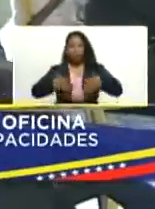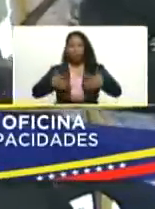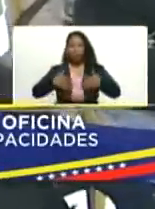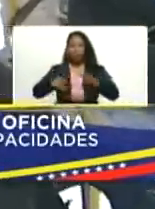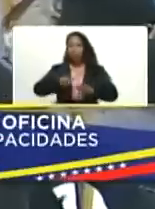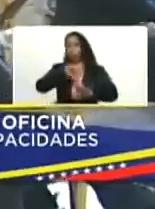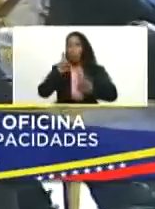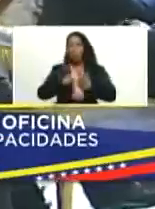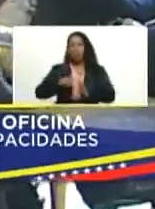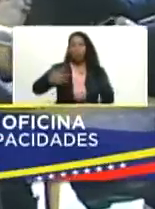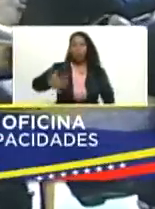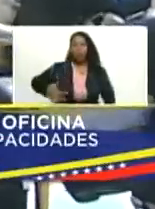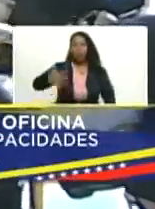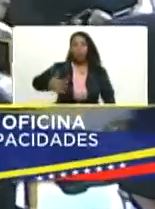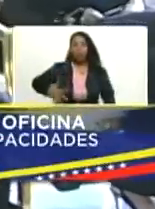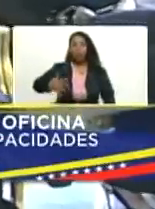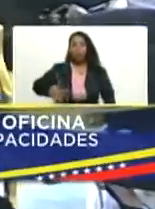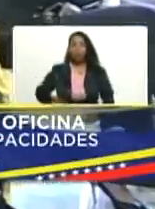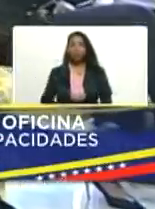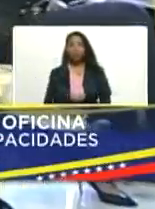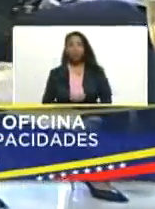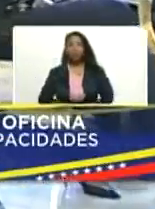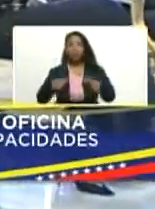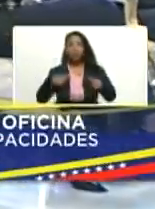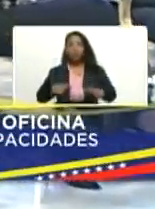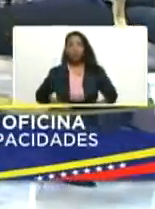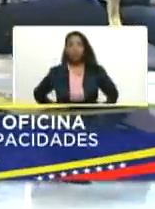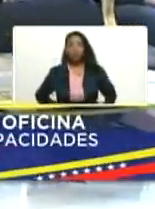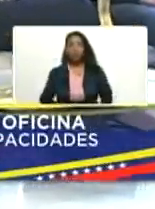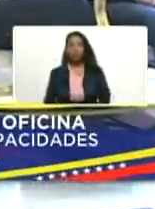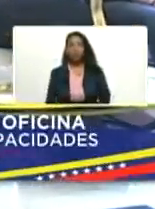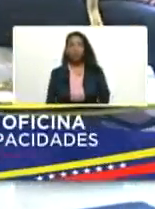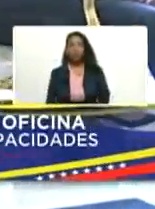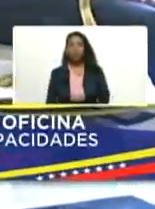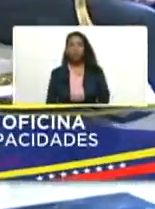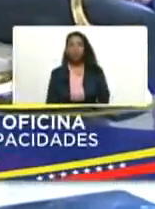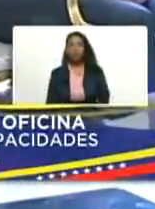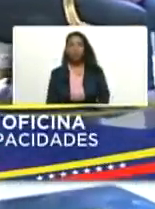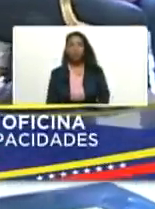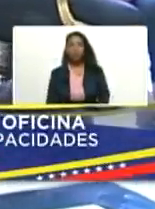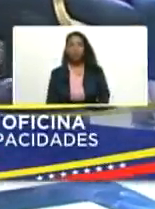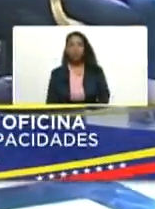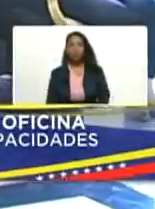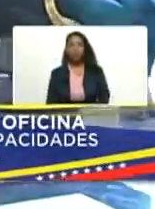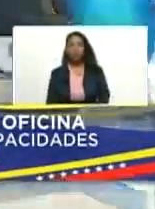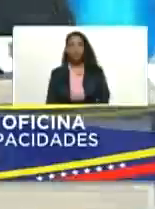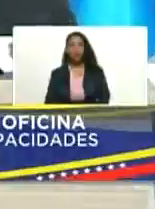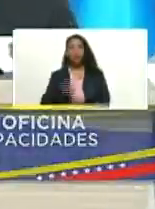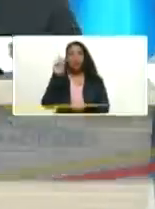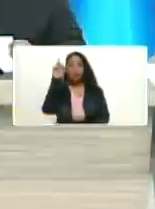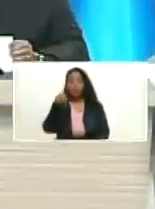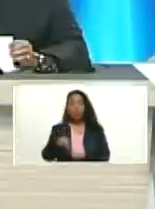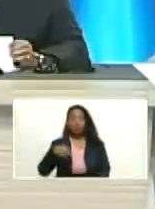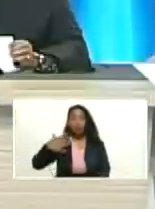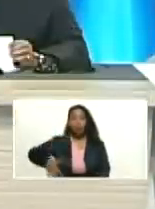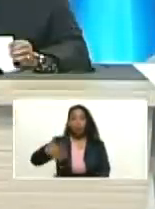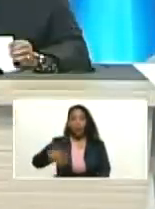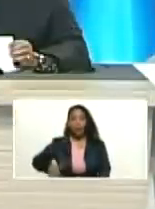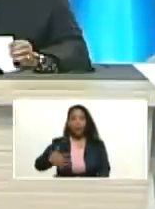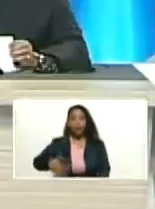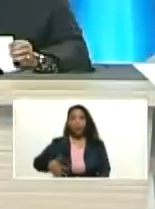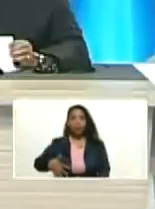de los derechos humanos y de los derechos